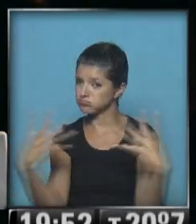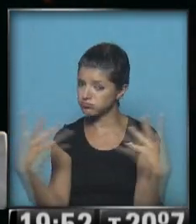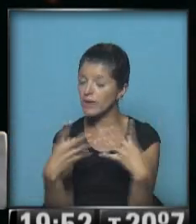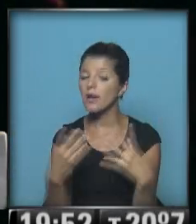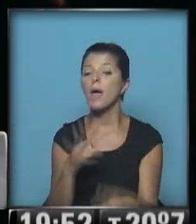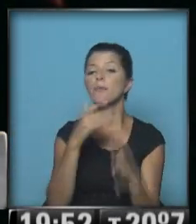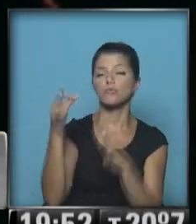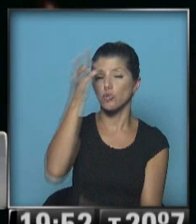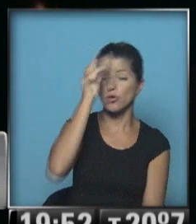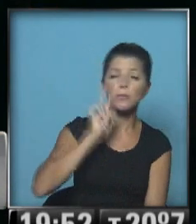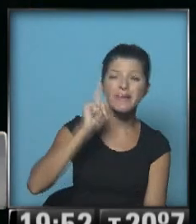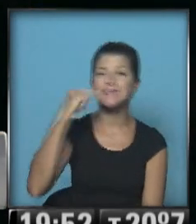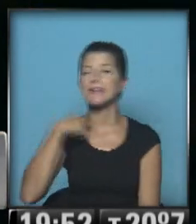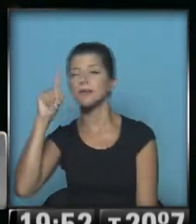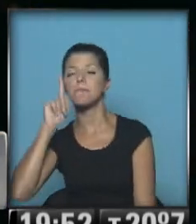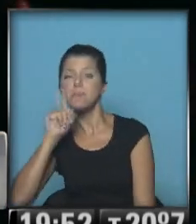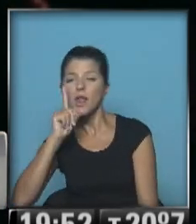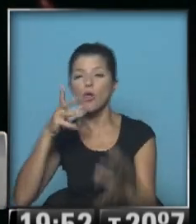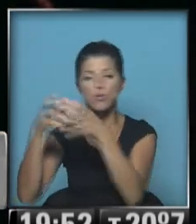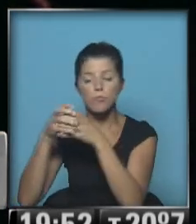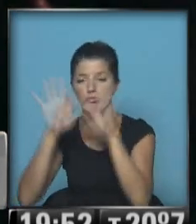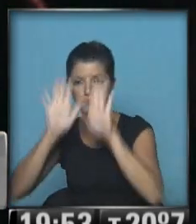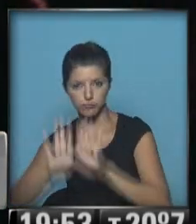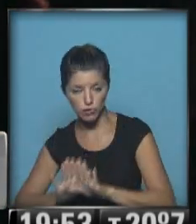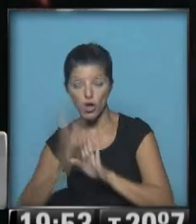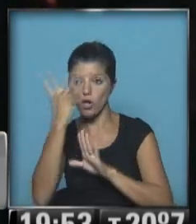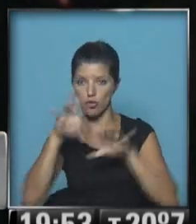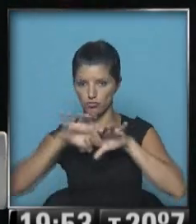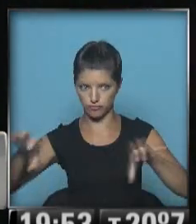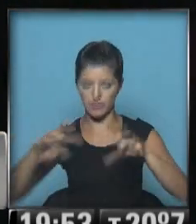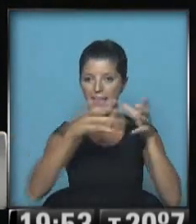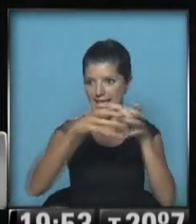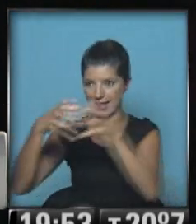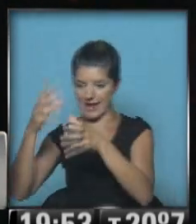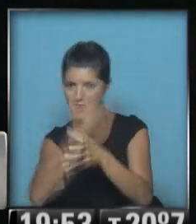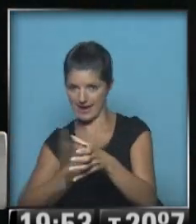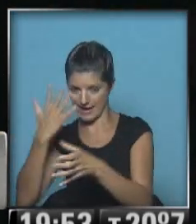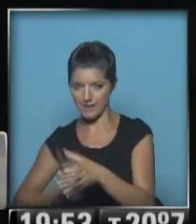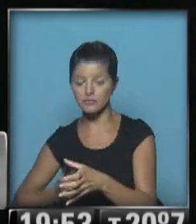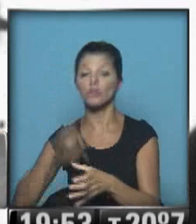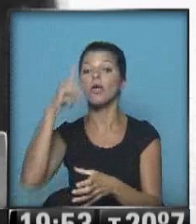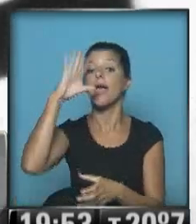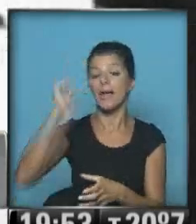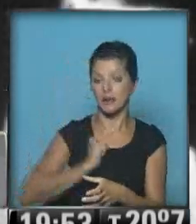unos 12 1000 guerrilleros organizados ejércitos que tomaron cuarteles militares comisarías